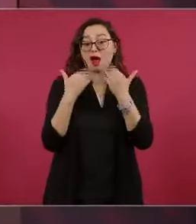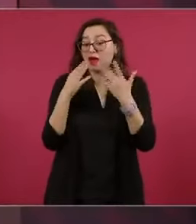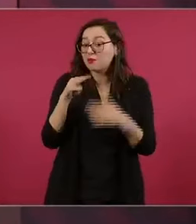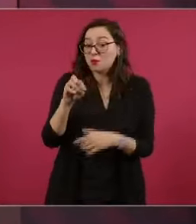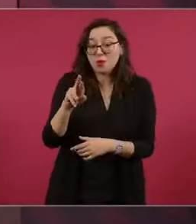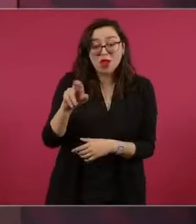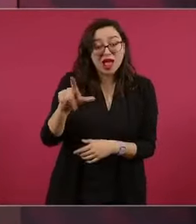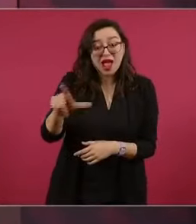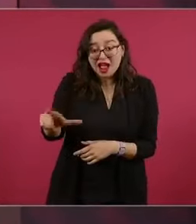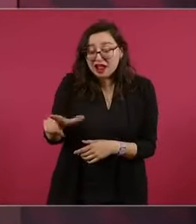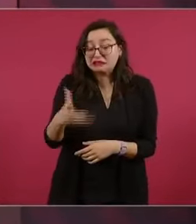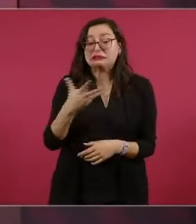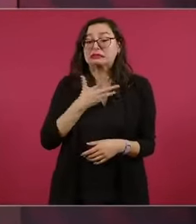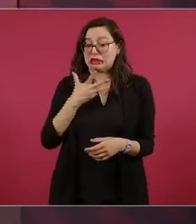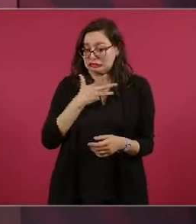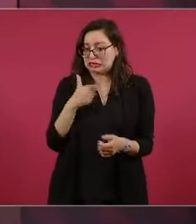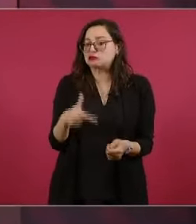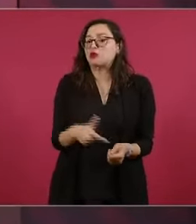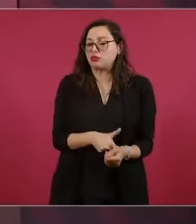¿sí?,